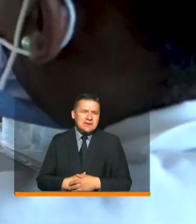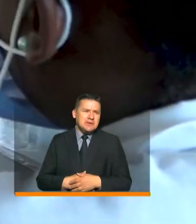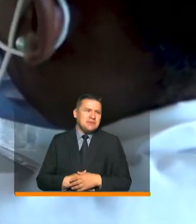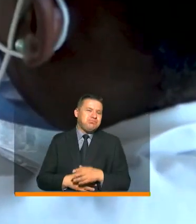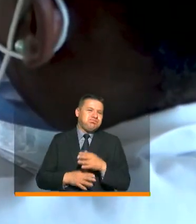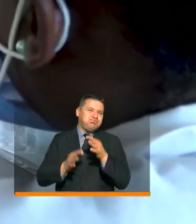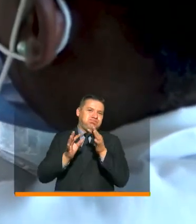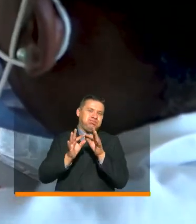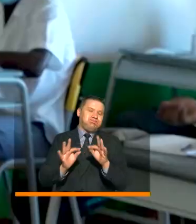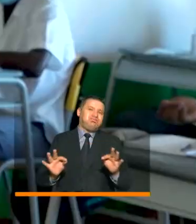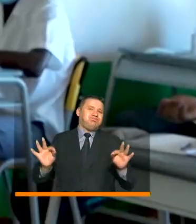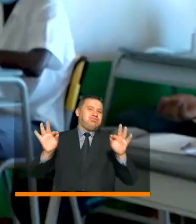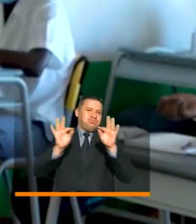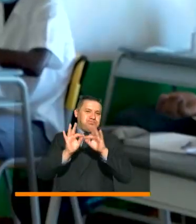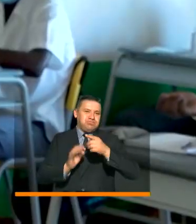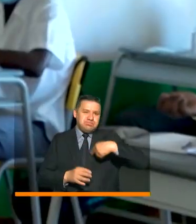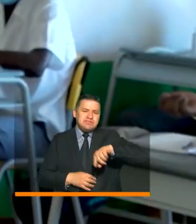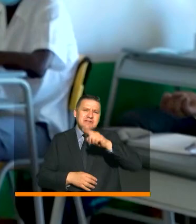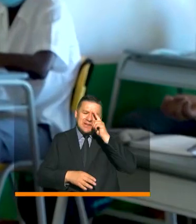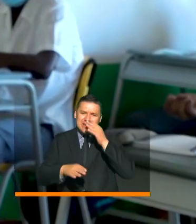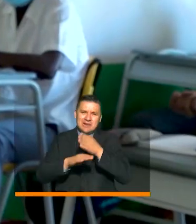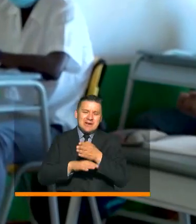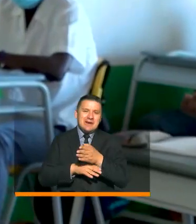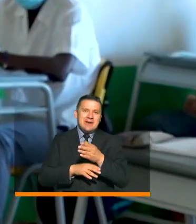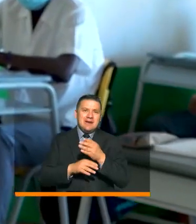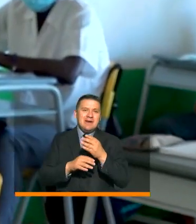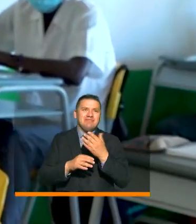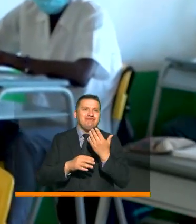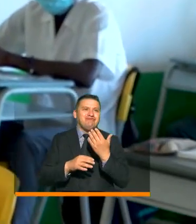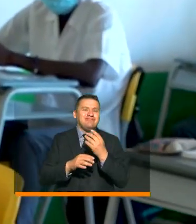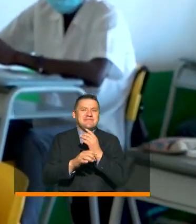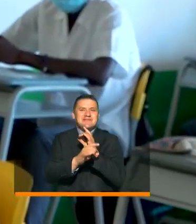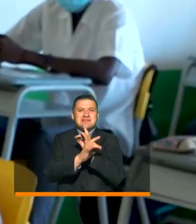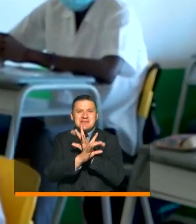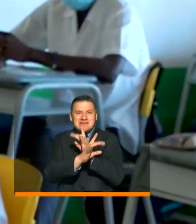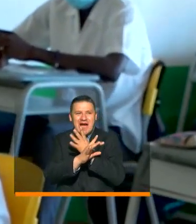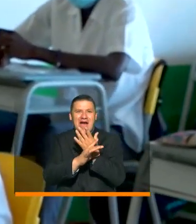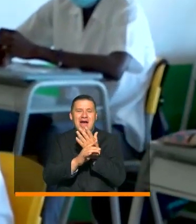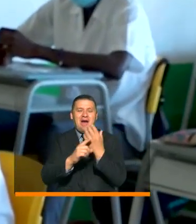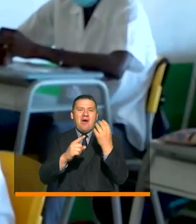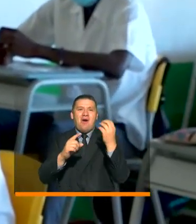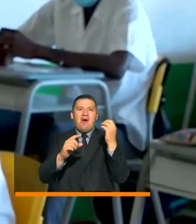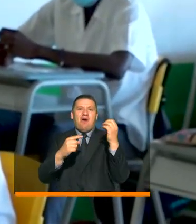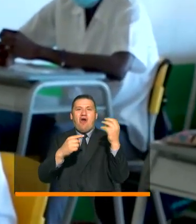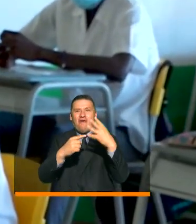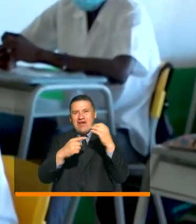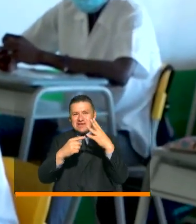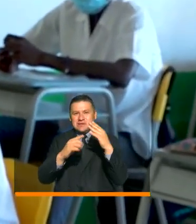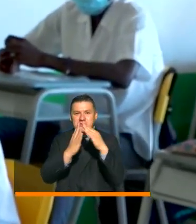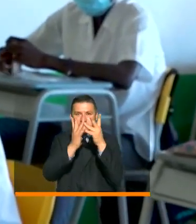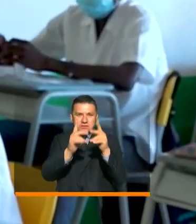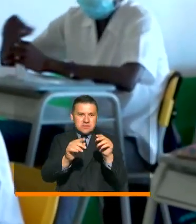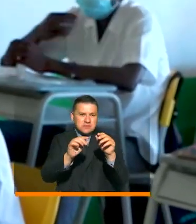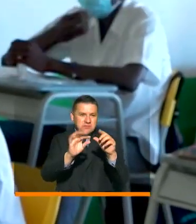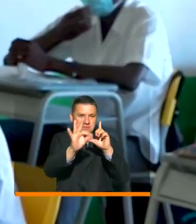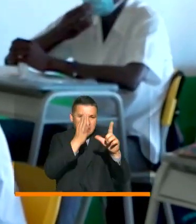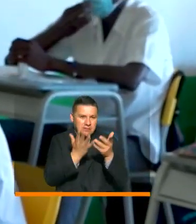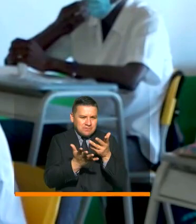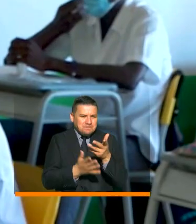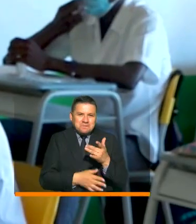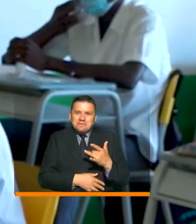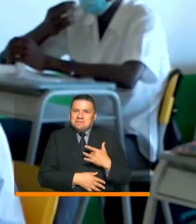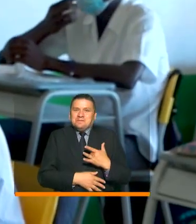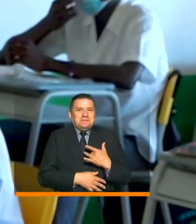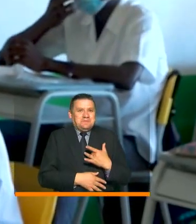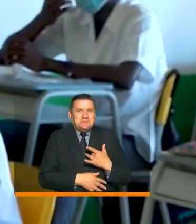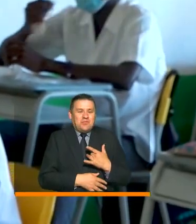muy importante porque nosotros, a través de un chat y a través de una videoconferencia con los estudiantes, no alcanzamos a percibir